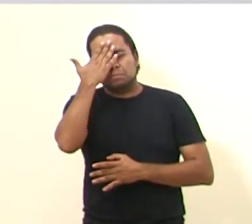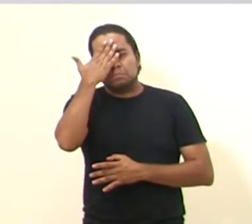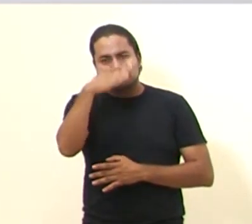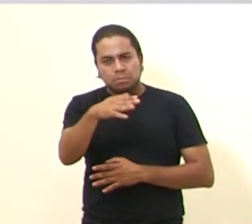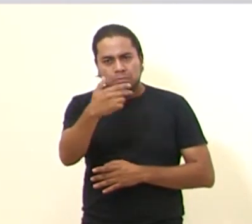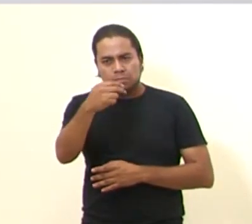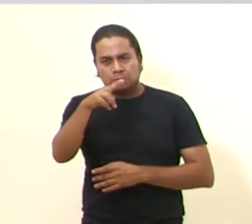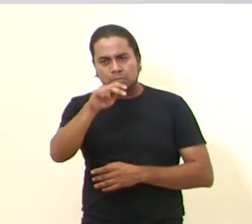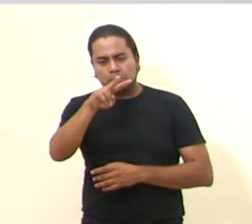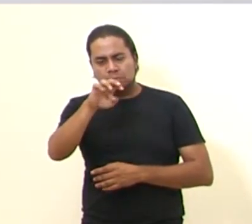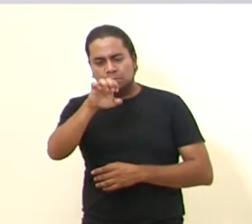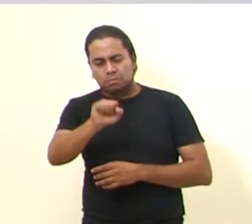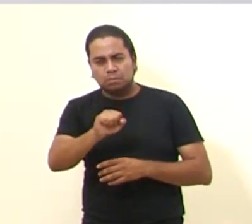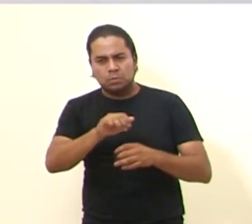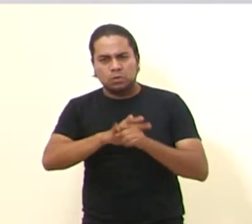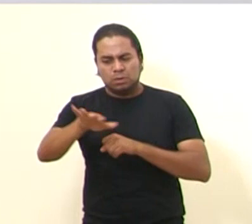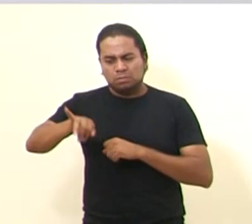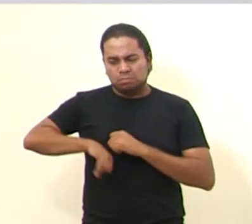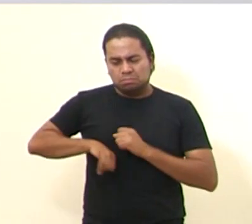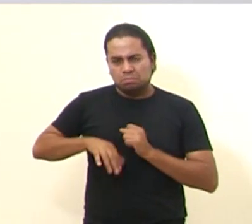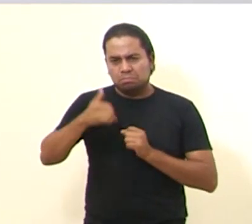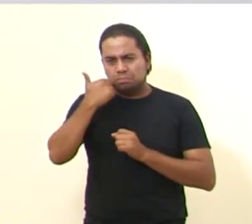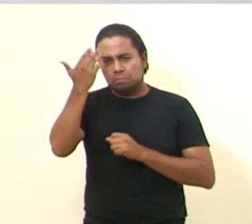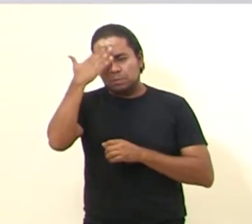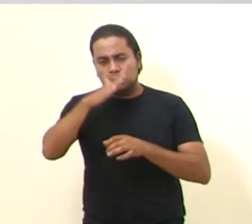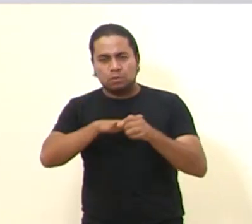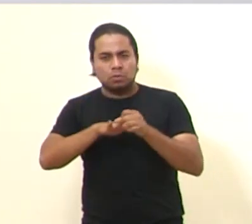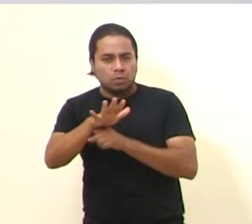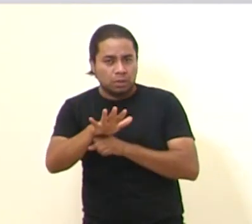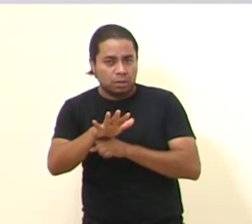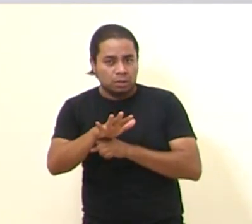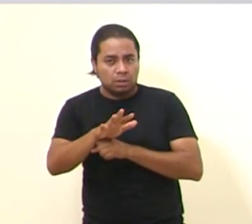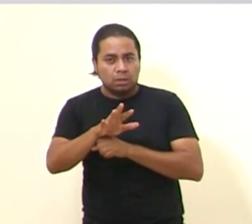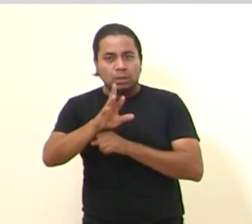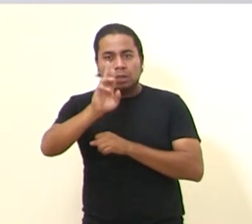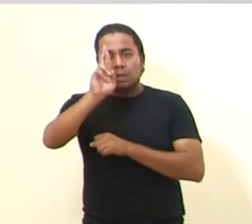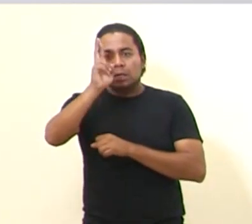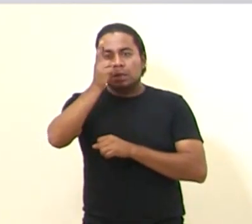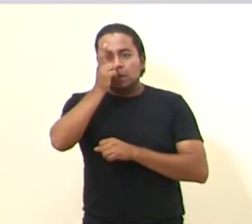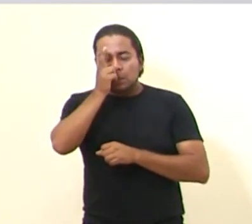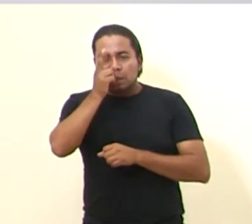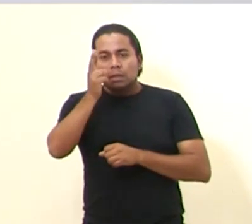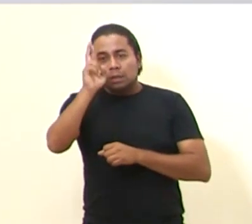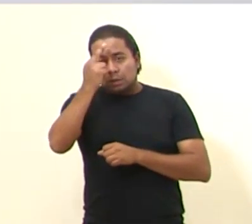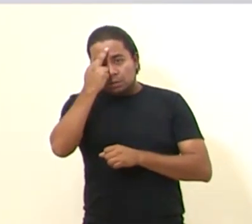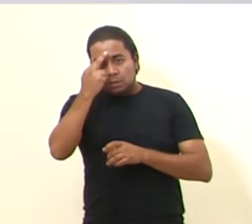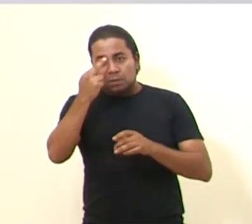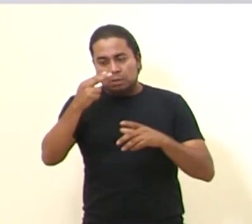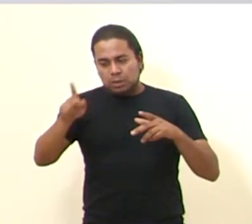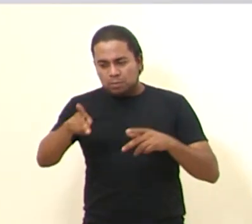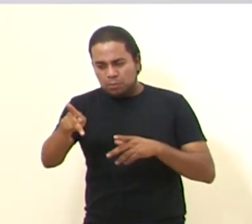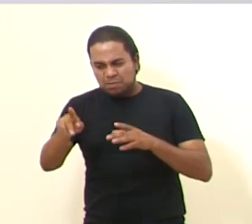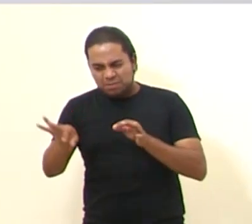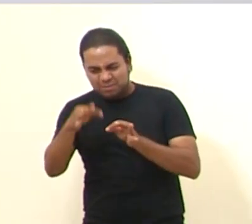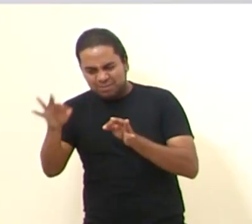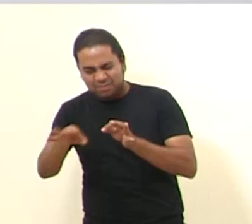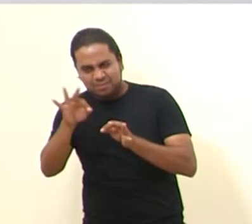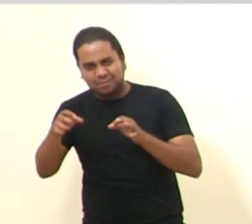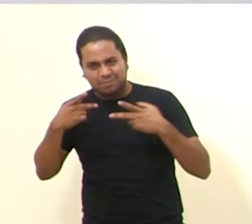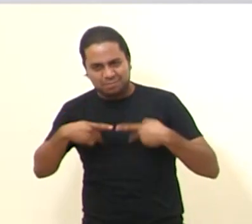los huaves. ¿Qué me interesa saber de los huaves? ¿Se acuerdan del texto del pueblo de tejedores?